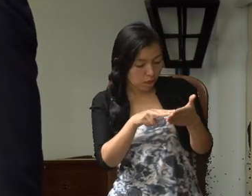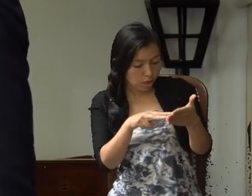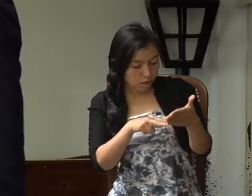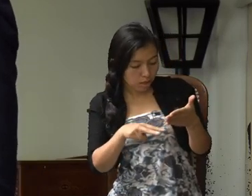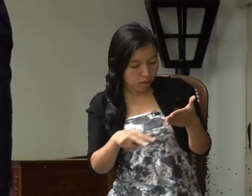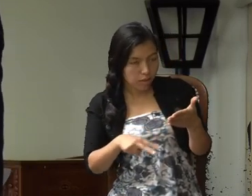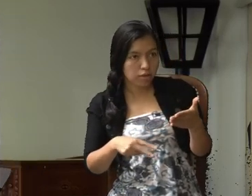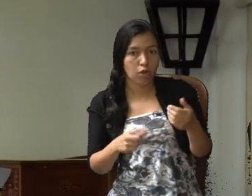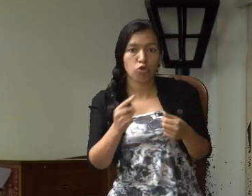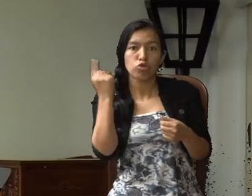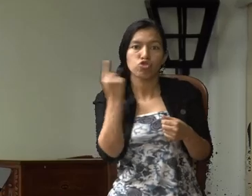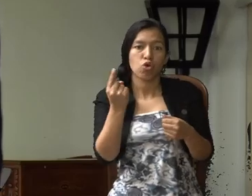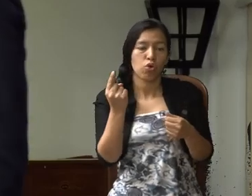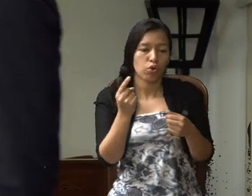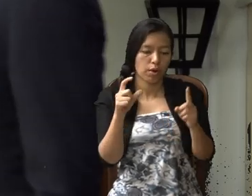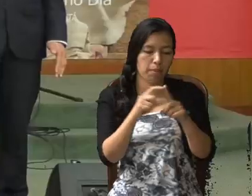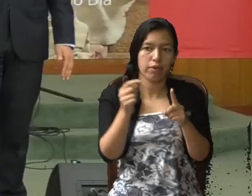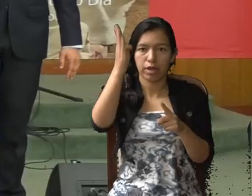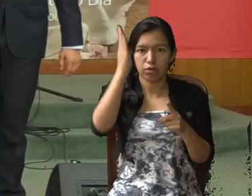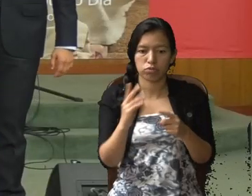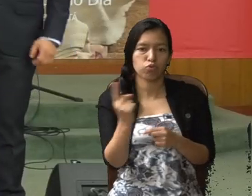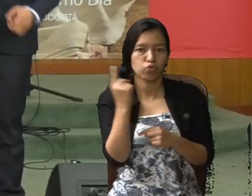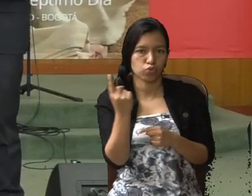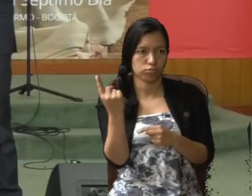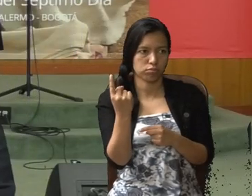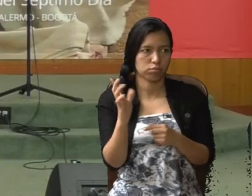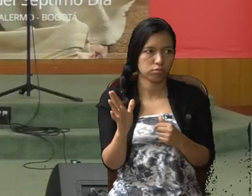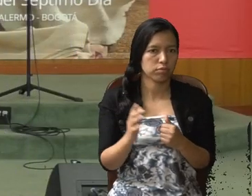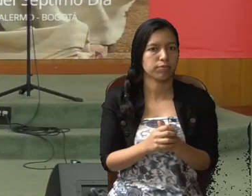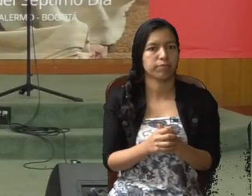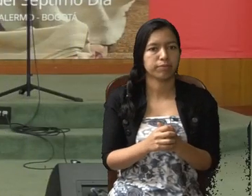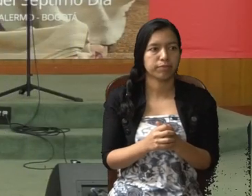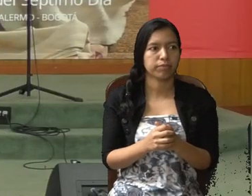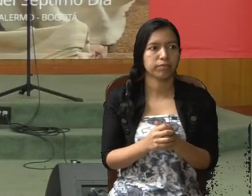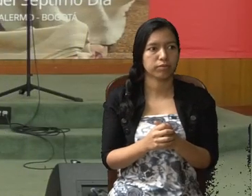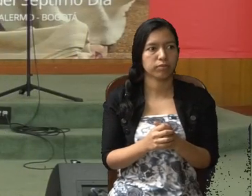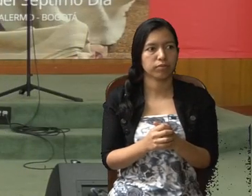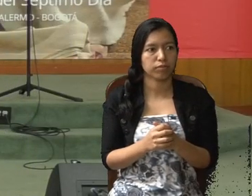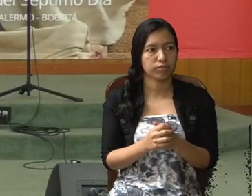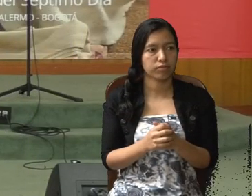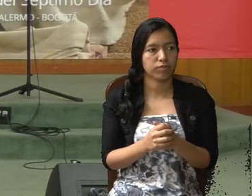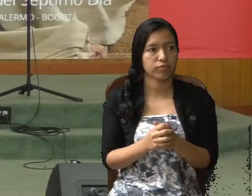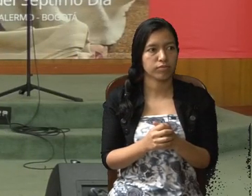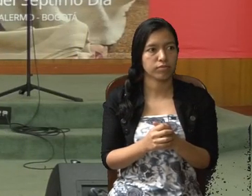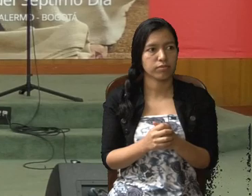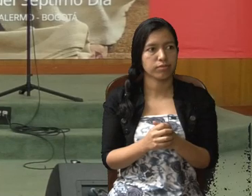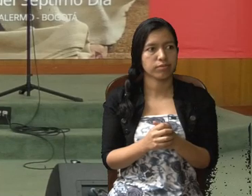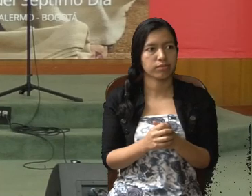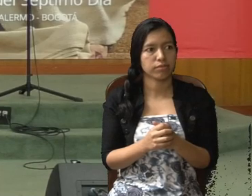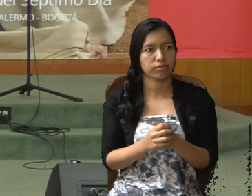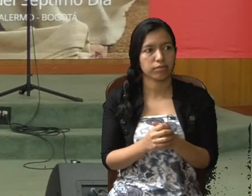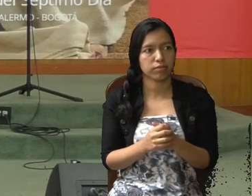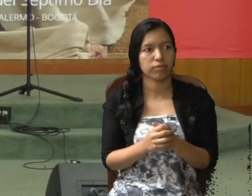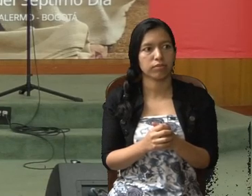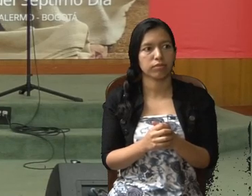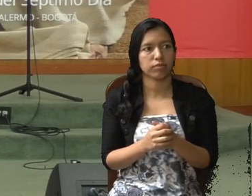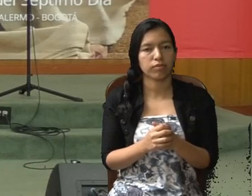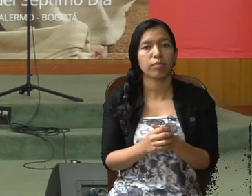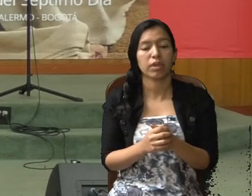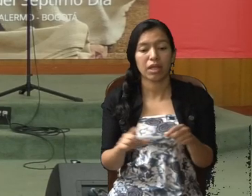la palabra de Dios. Y ese es uno de los temas que nos identifican a nosotros. Y ¿saben algo? Yo no estoy